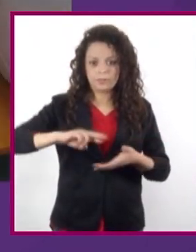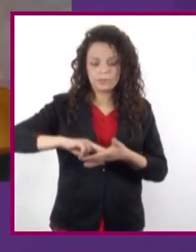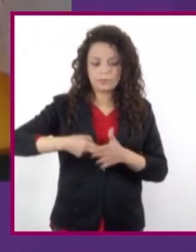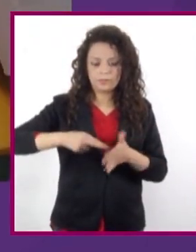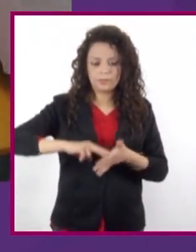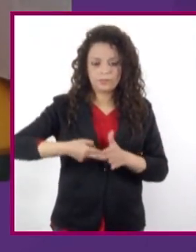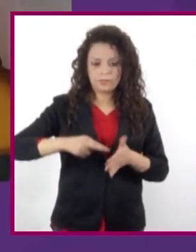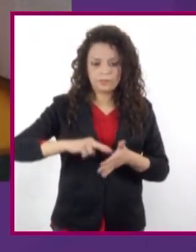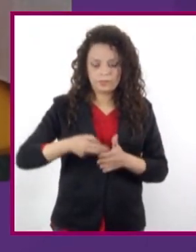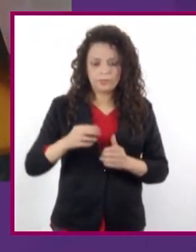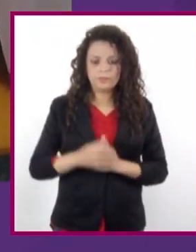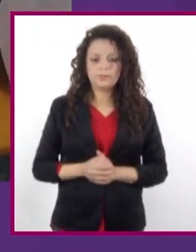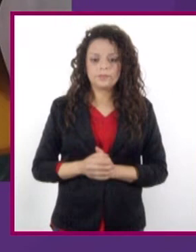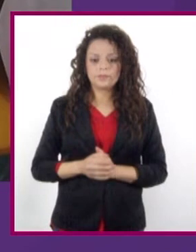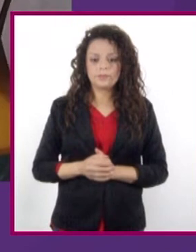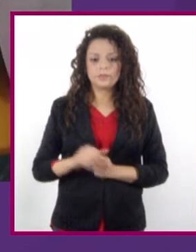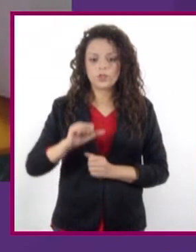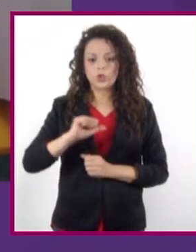un desarmador de estrella,